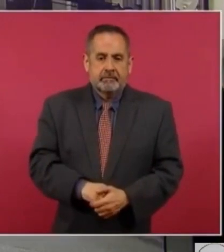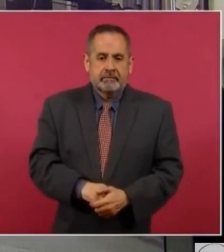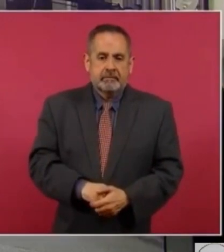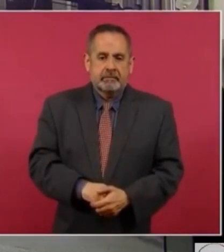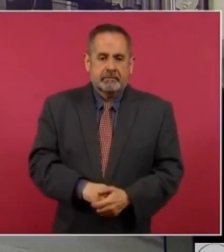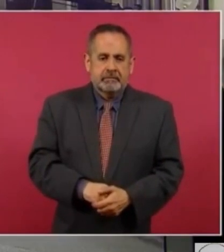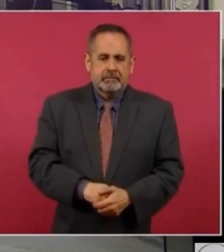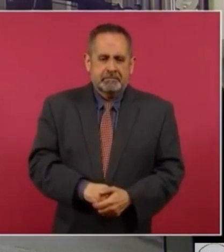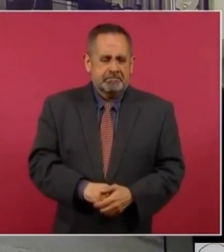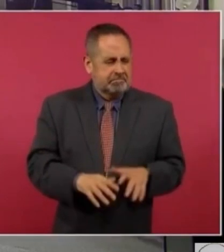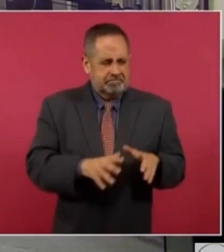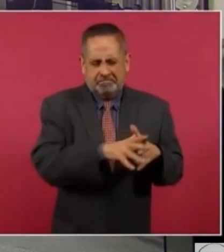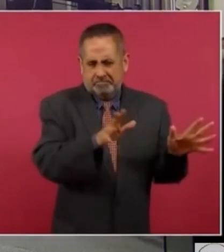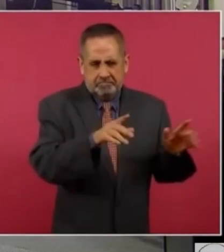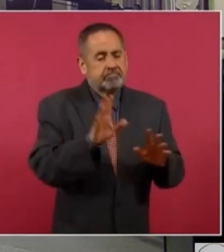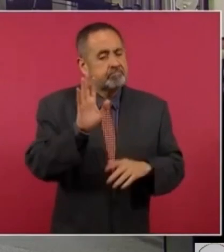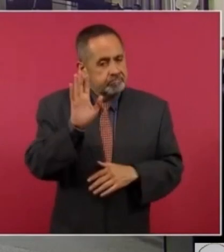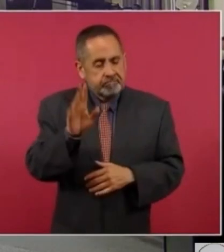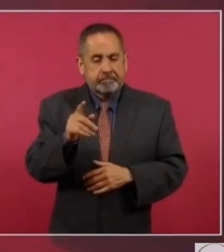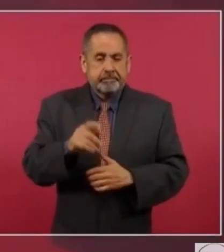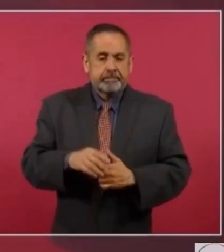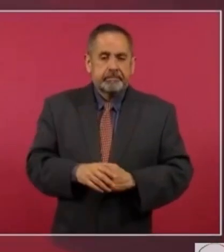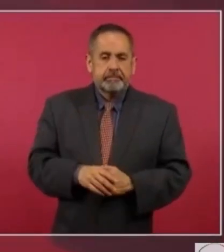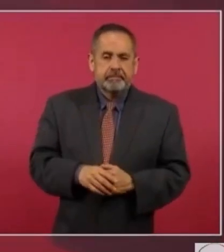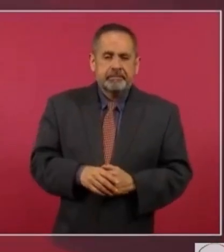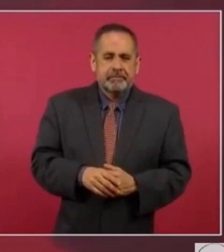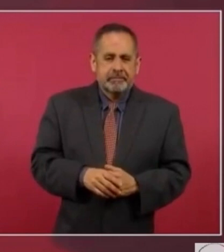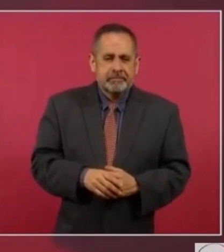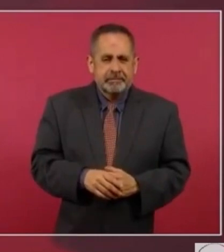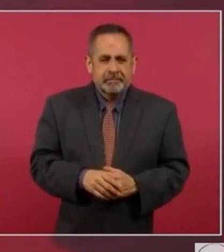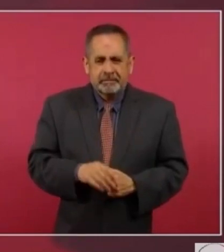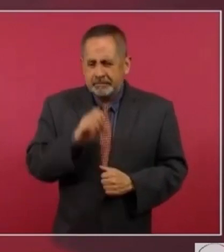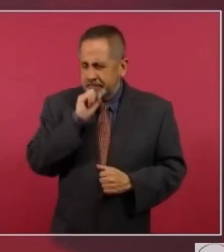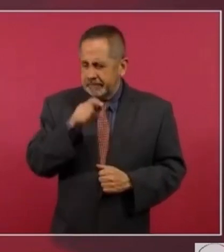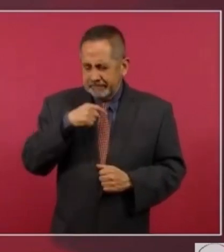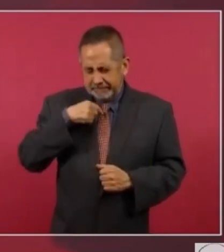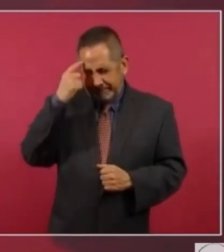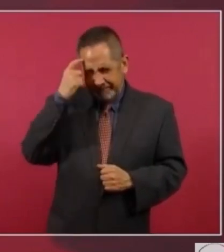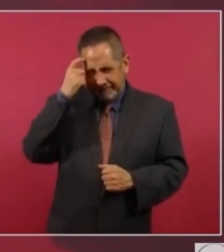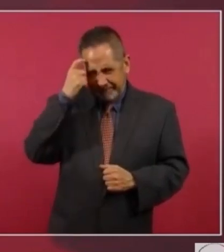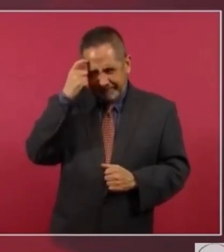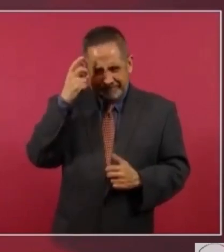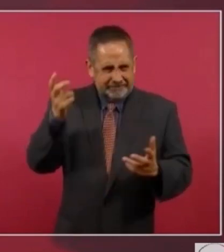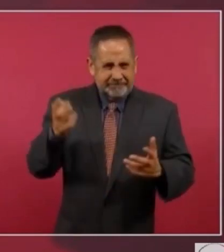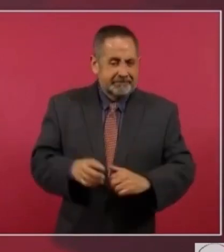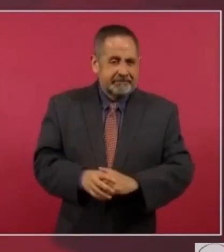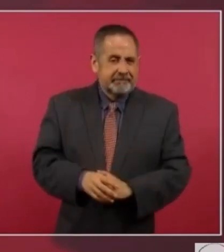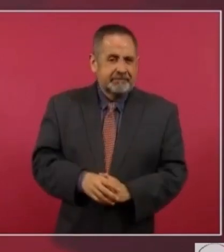No, en general. Entonces, y también aquí, bueno,